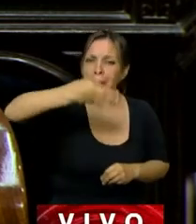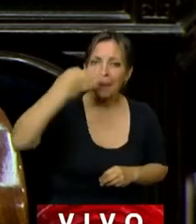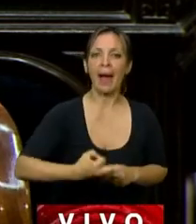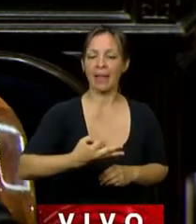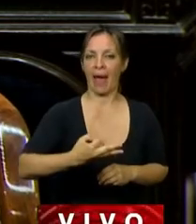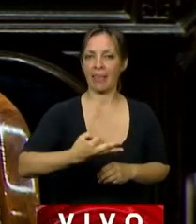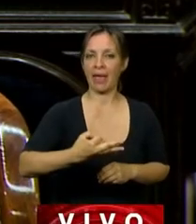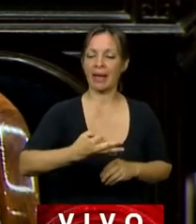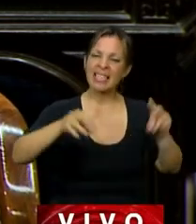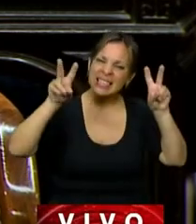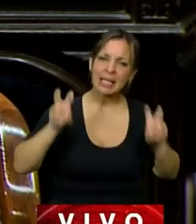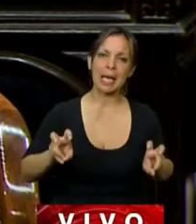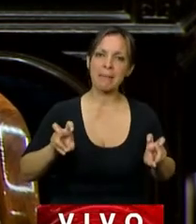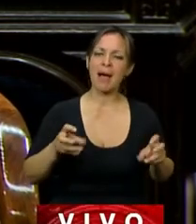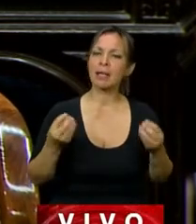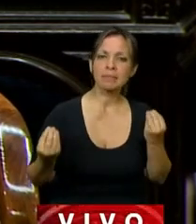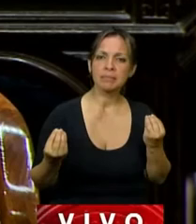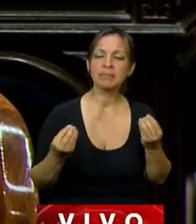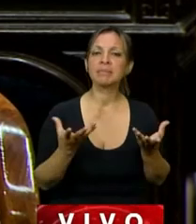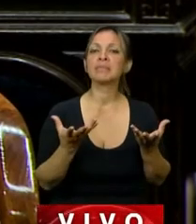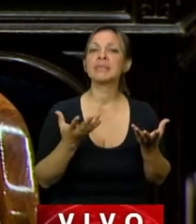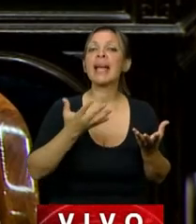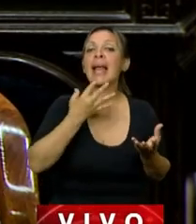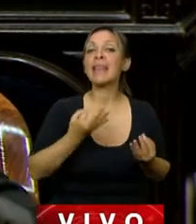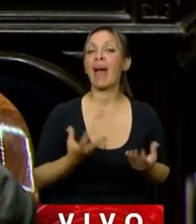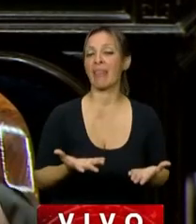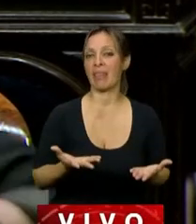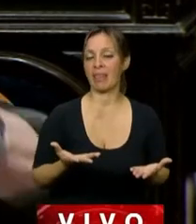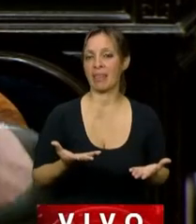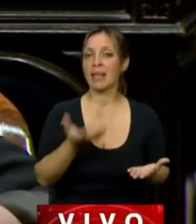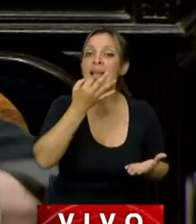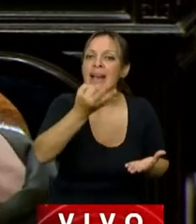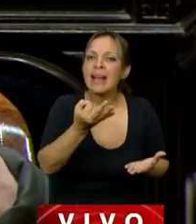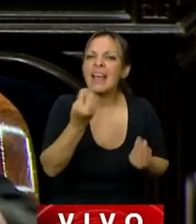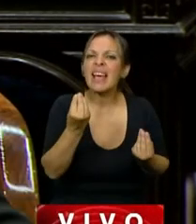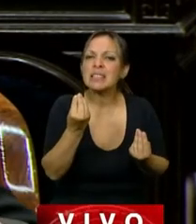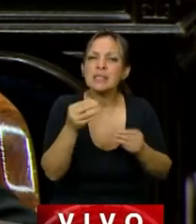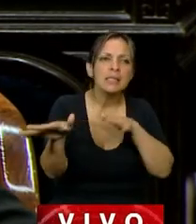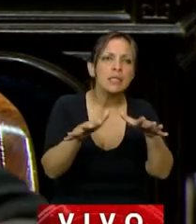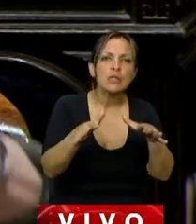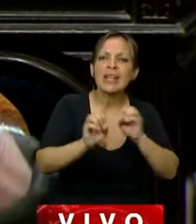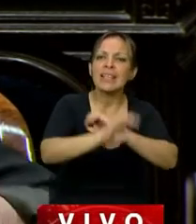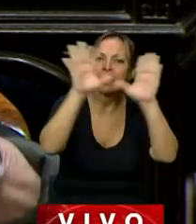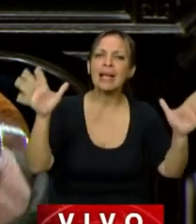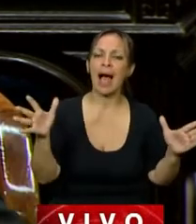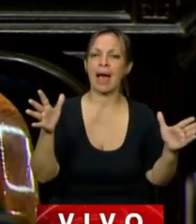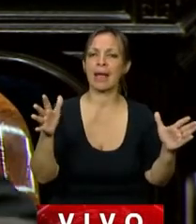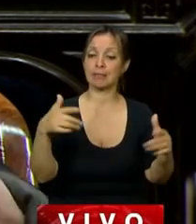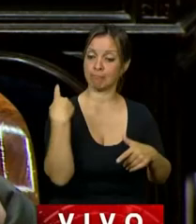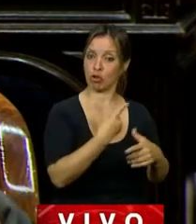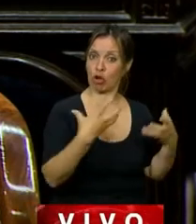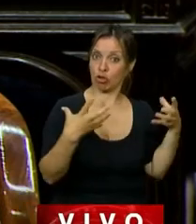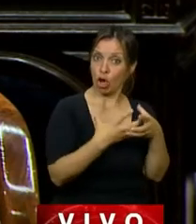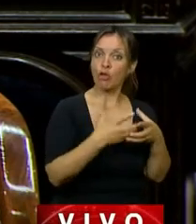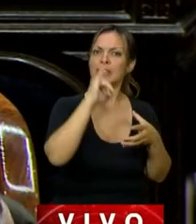verdadera cuestión tiene que ver con la realidad, y la realidad son hechos concretos. Nuestra bandera,